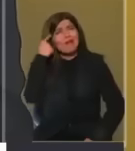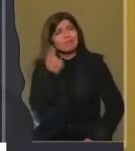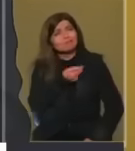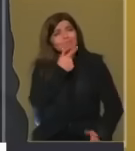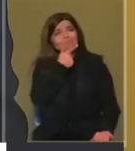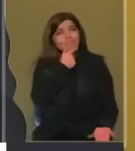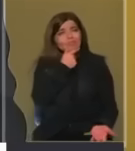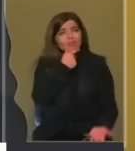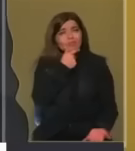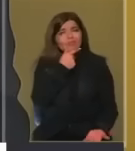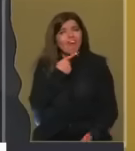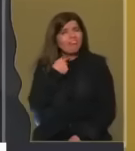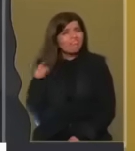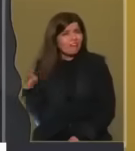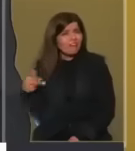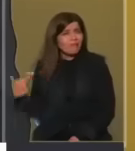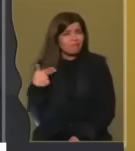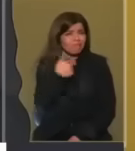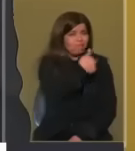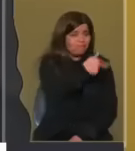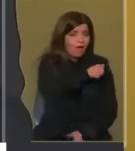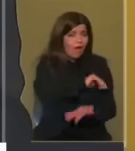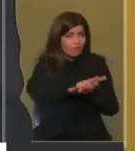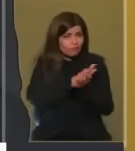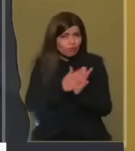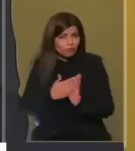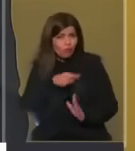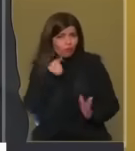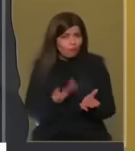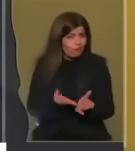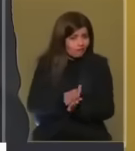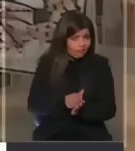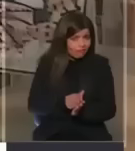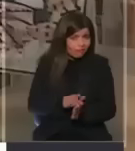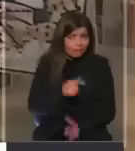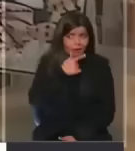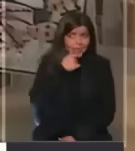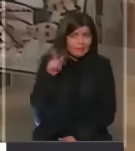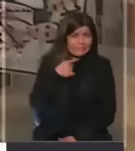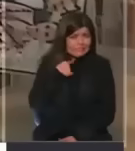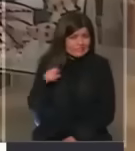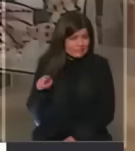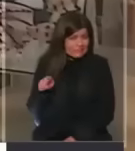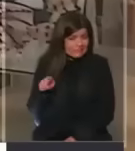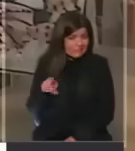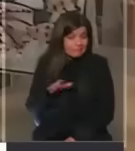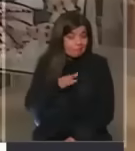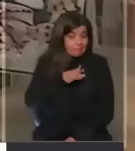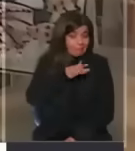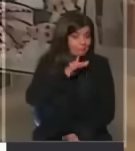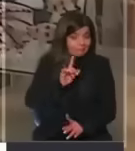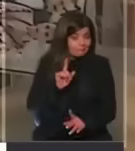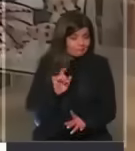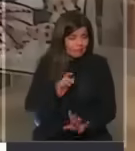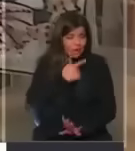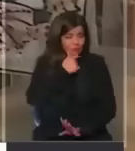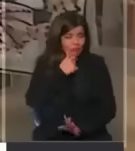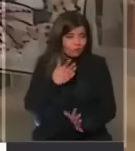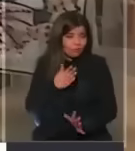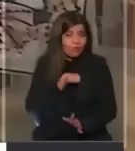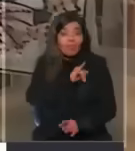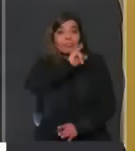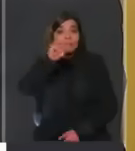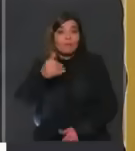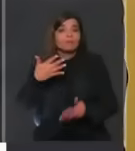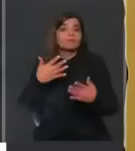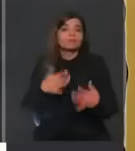de la intención que tenía. Nos podría haber matado a todos. Después, cuando salimos, nos bajamos